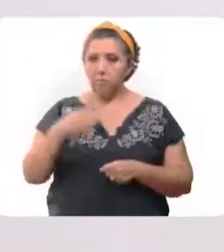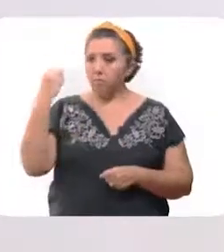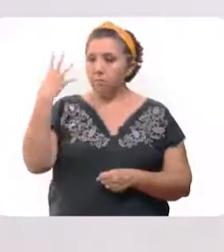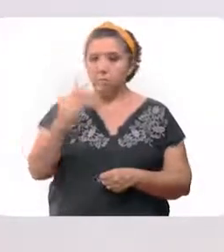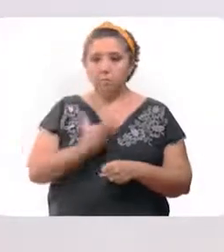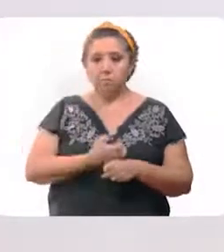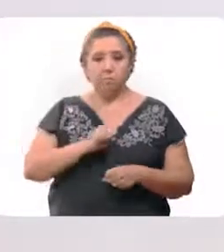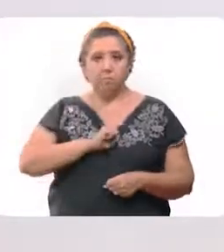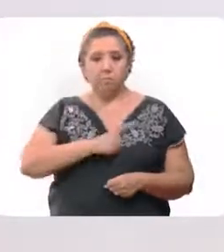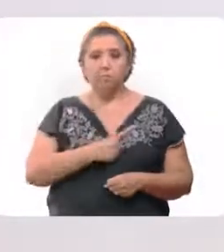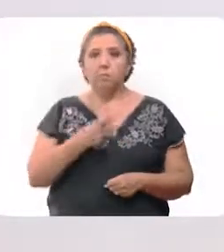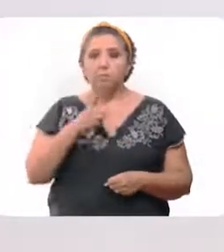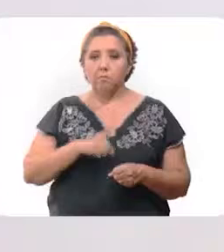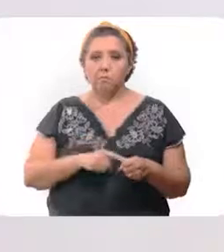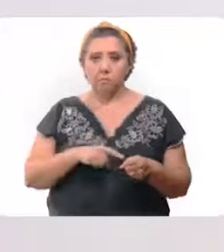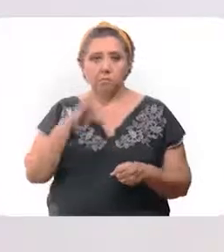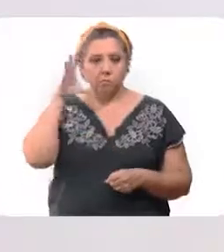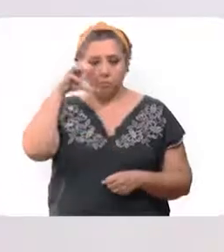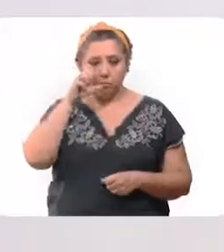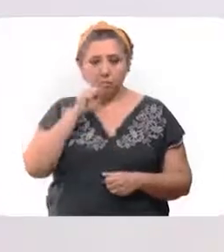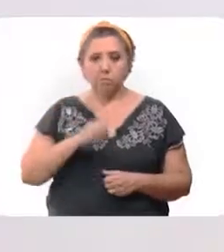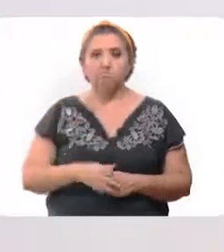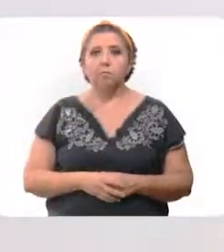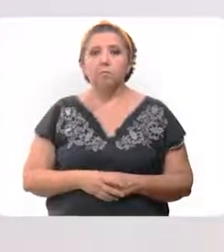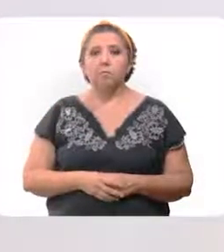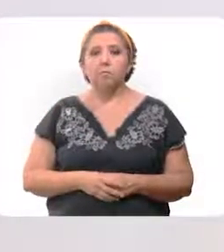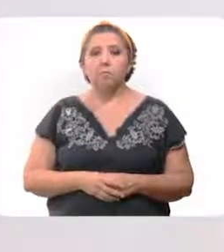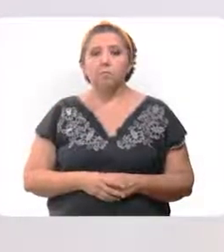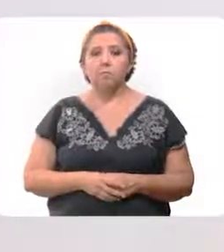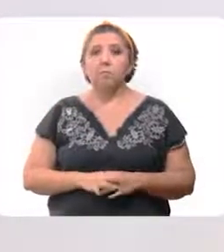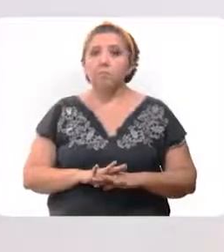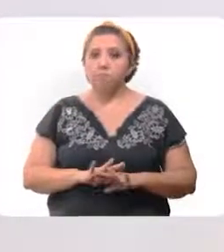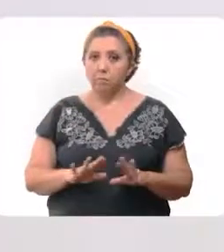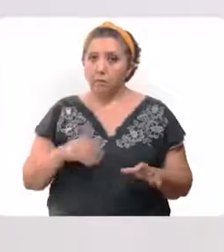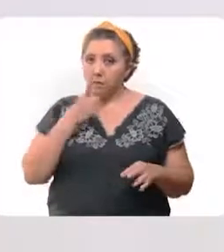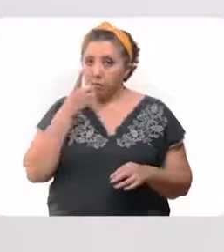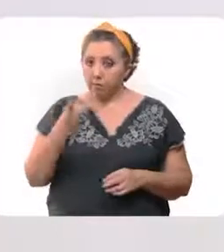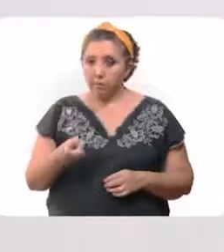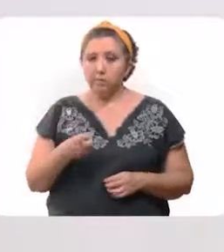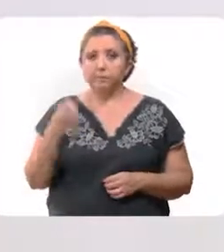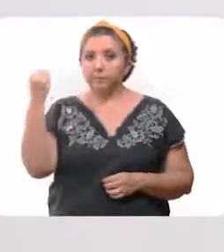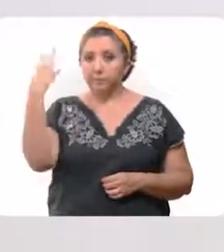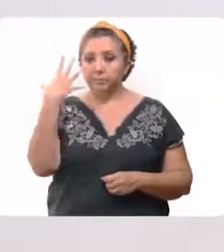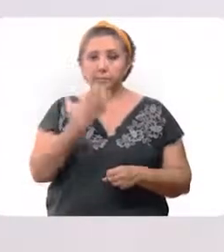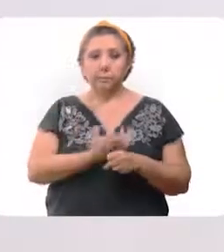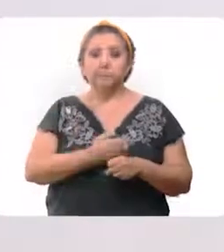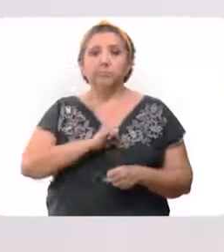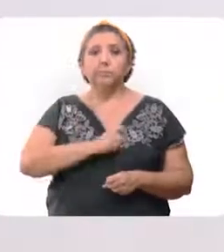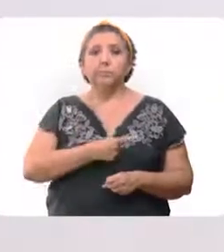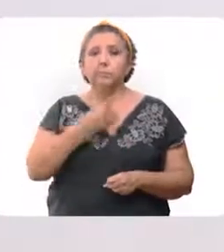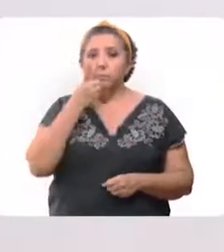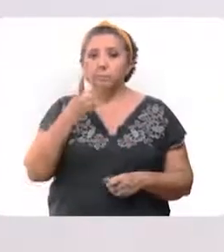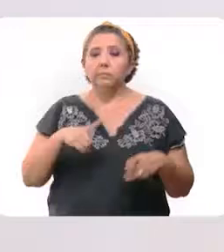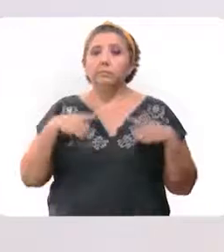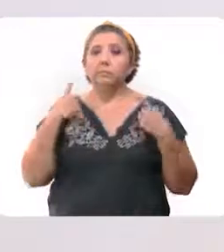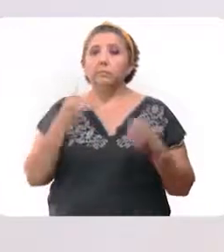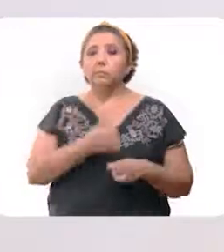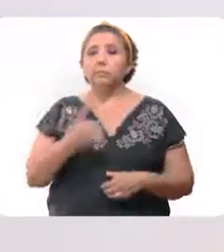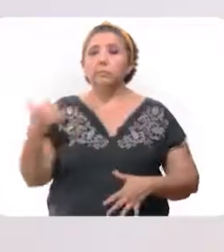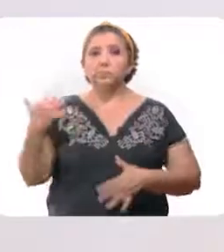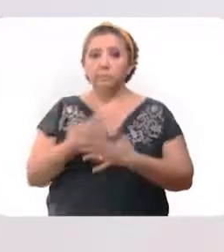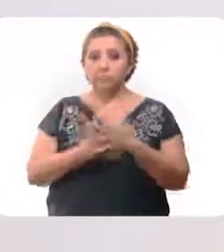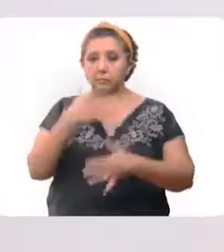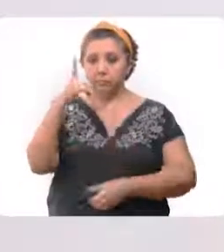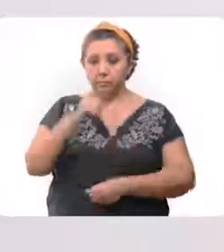semanales del Semáforo Estatal de Salud marcan color naranja. Como se ha informado, el Semáforo Estatal de Salud se va a dar a conocer